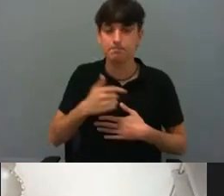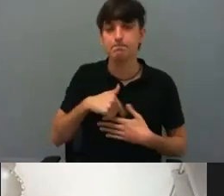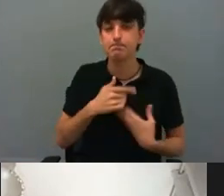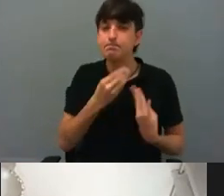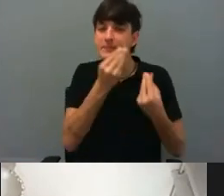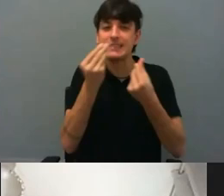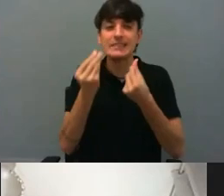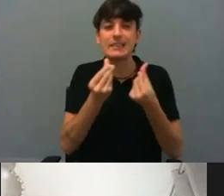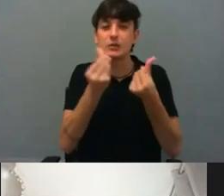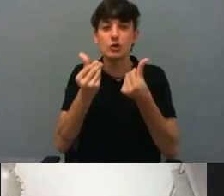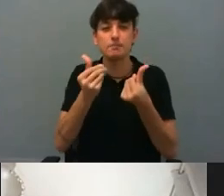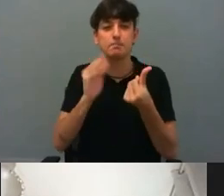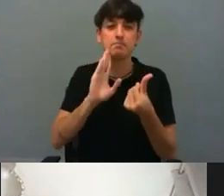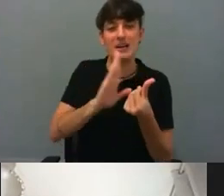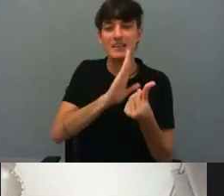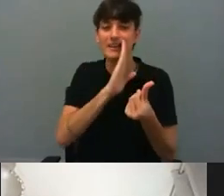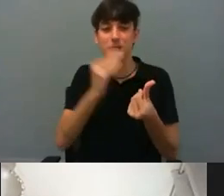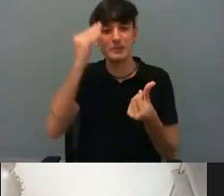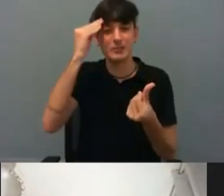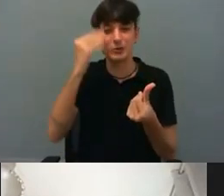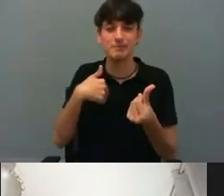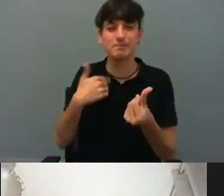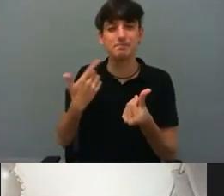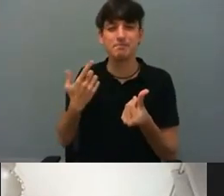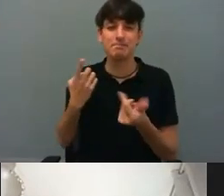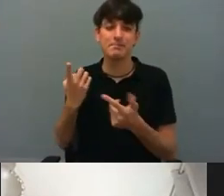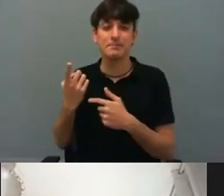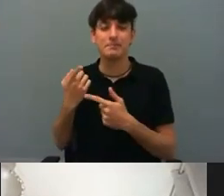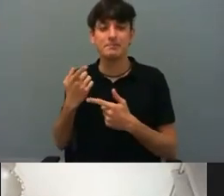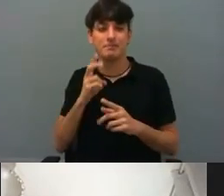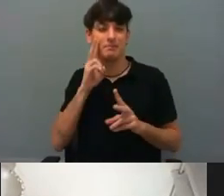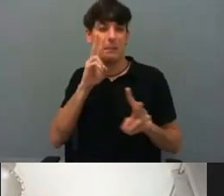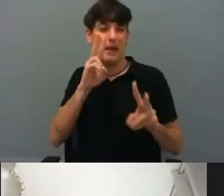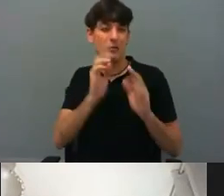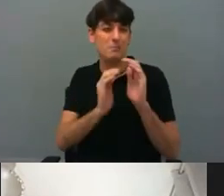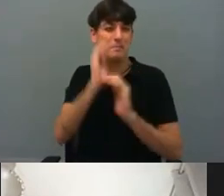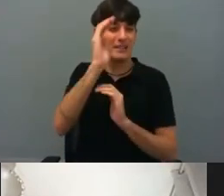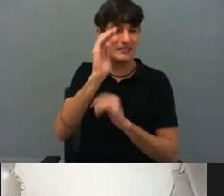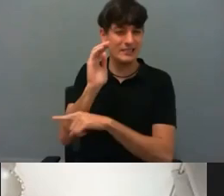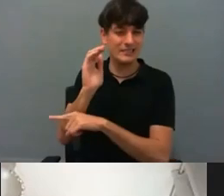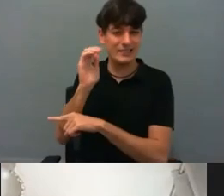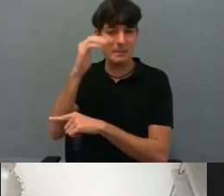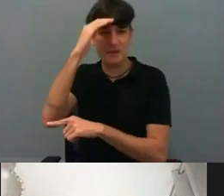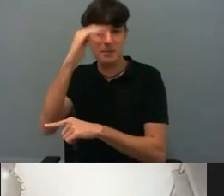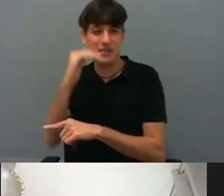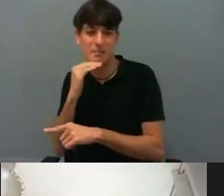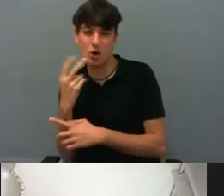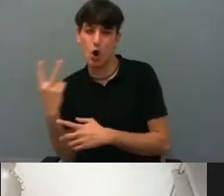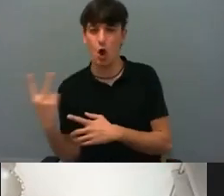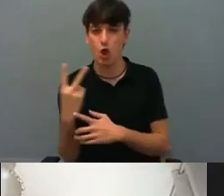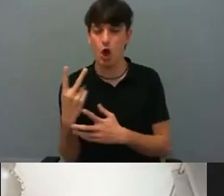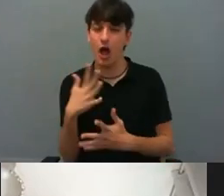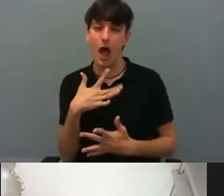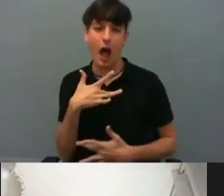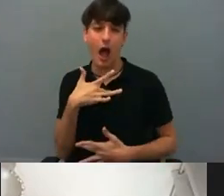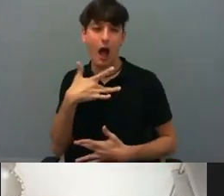eso está ahí, salvo algunas excepciones, claro. Pero la actitud y el amor nos llevó a los dos a